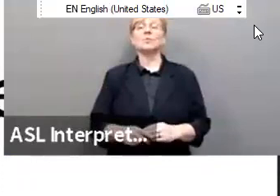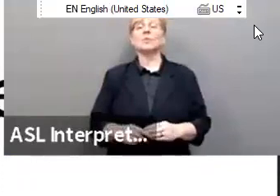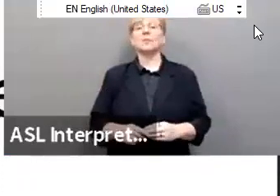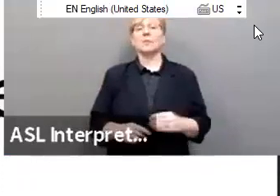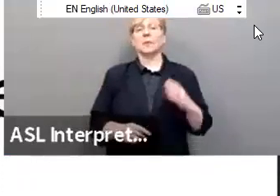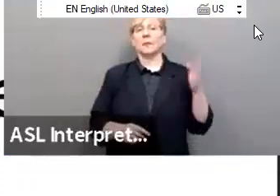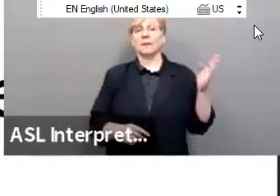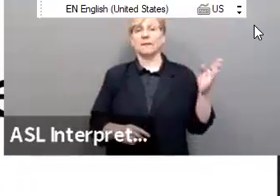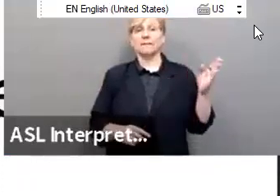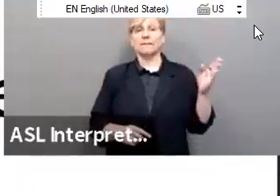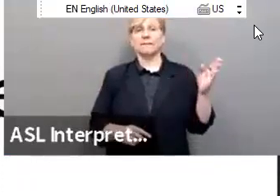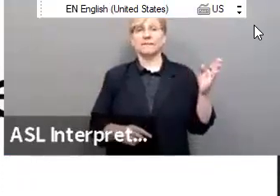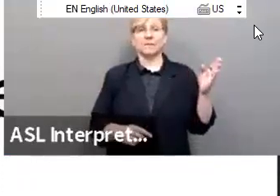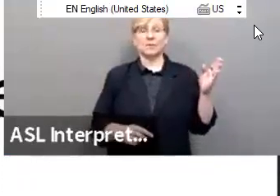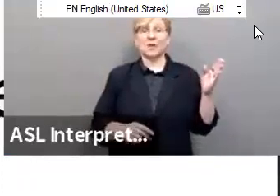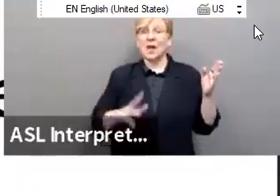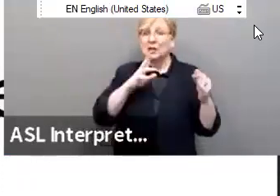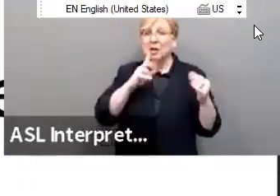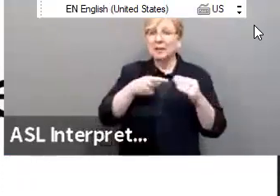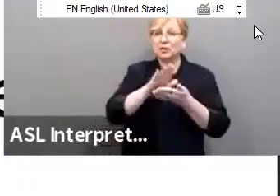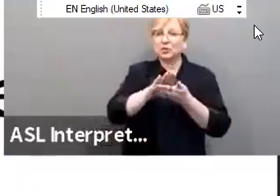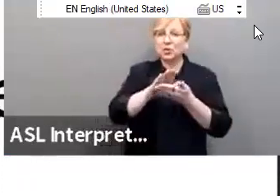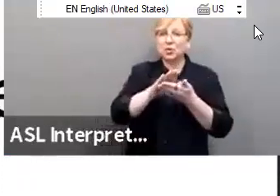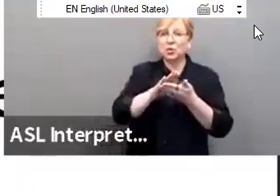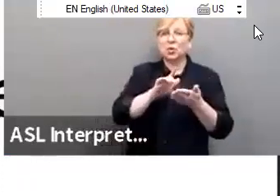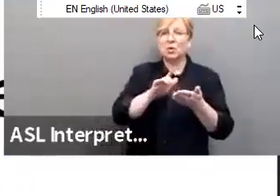en color rojo, excepto 3 condados